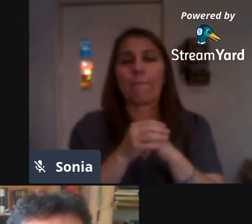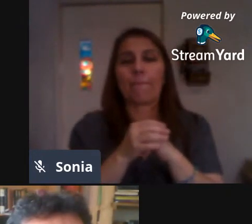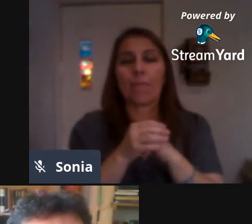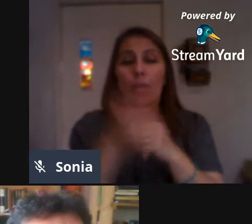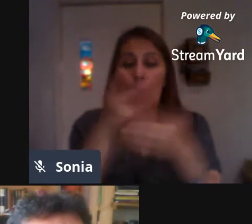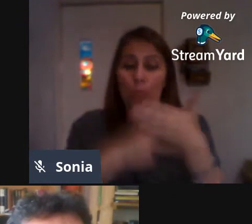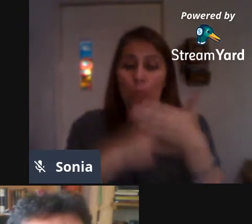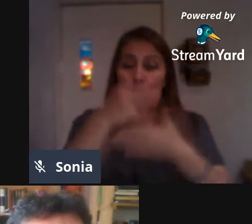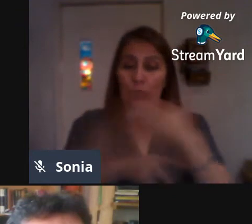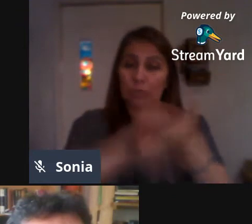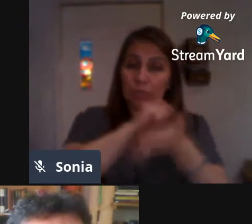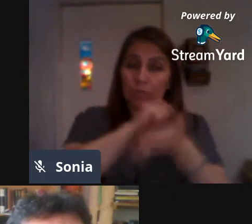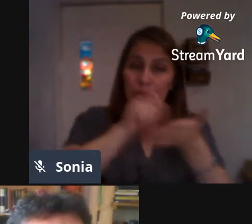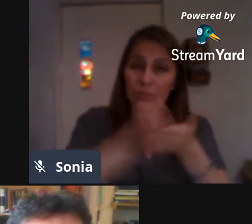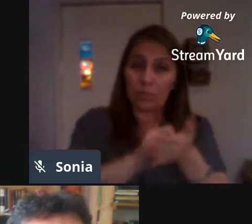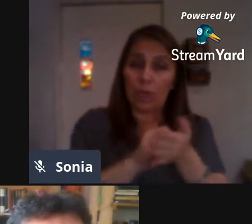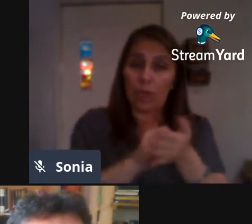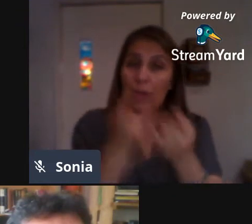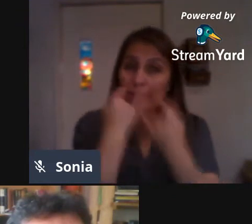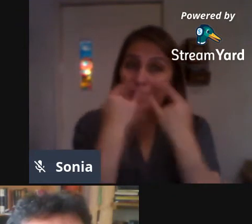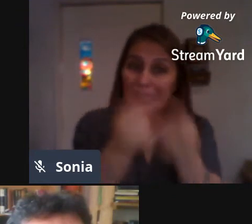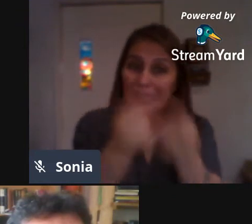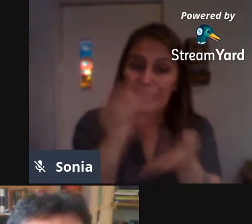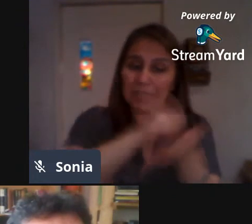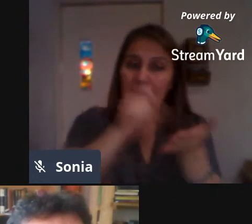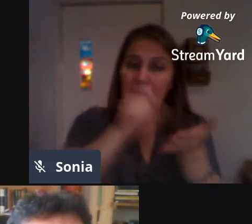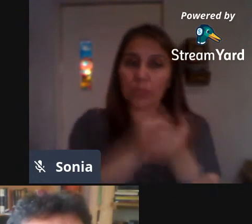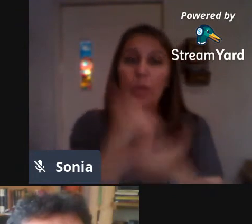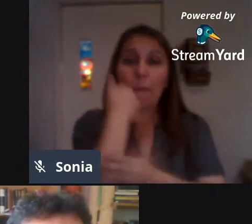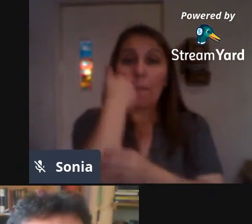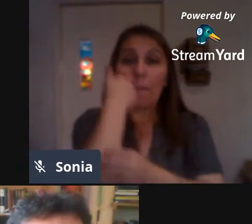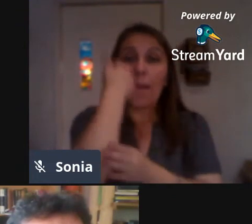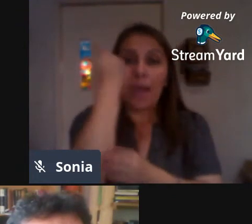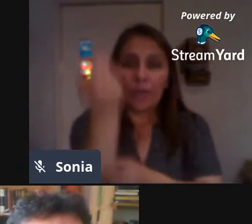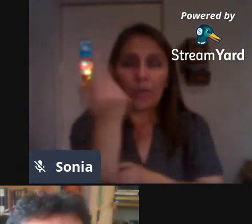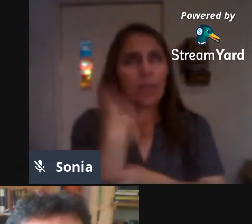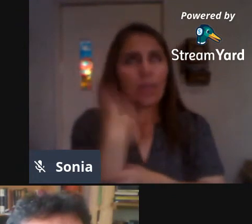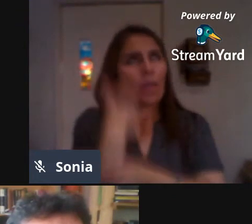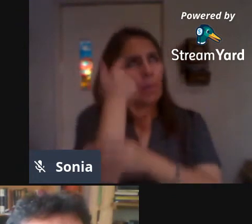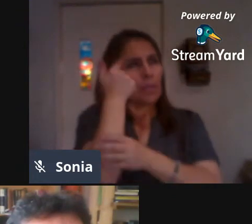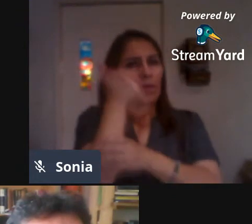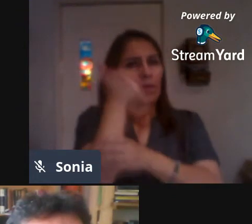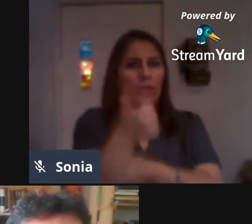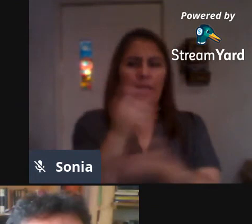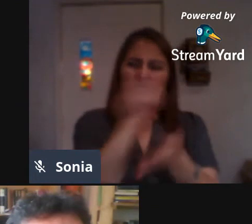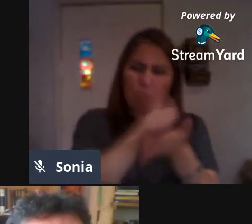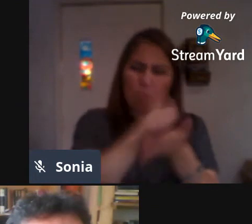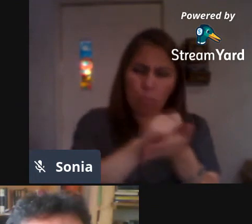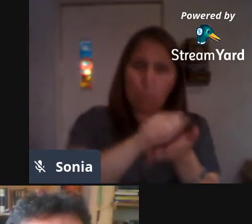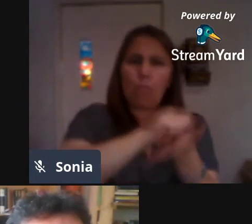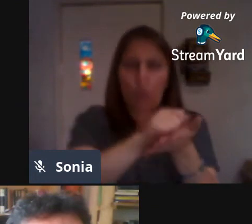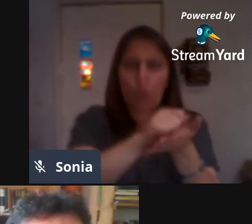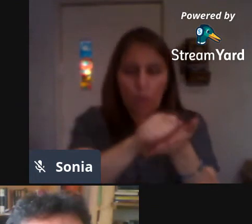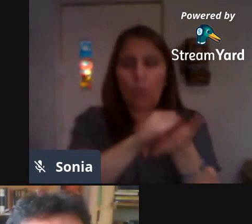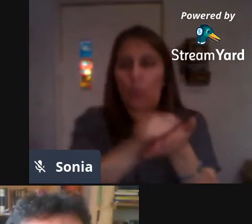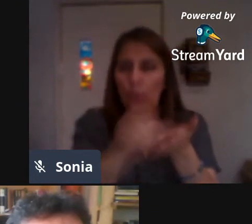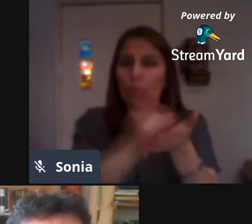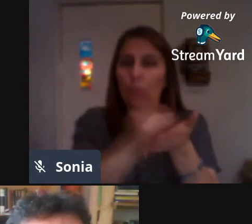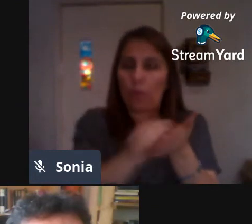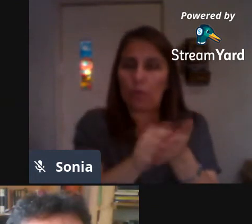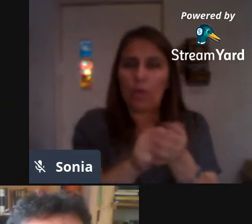motivo de escritura madura y tiene múltiples borradores y termina convertido muchas